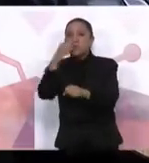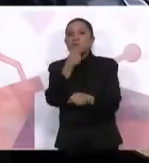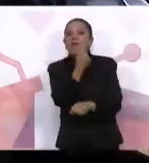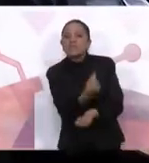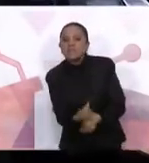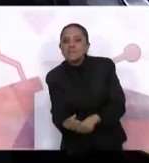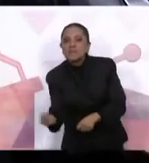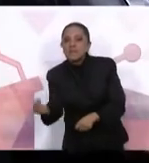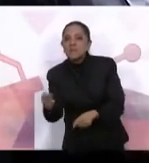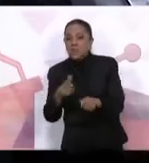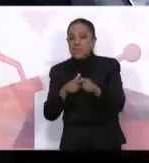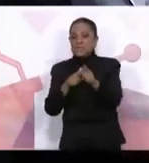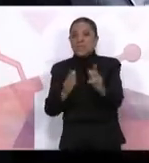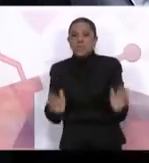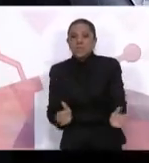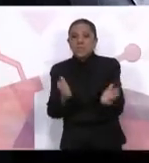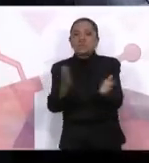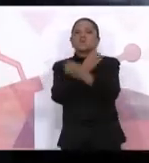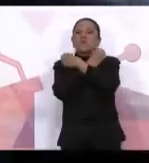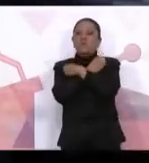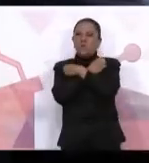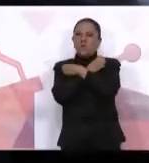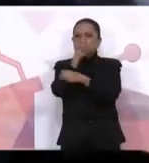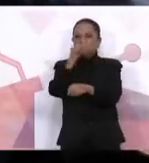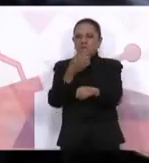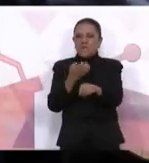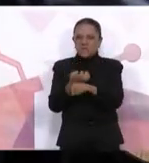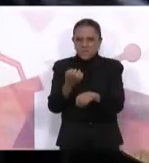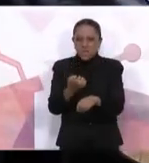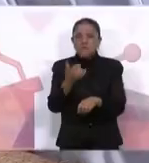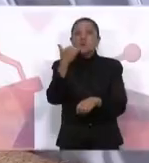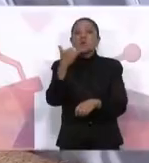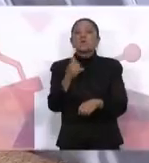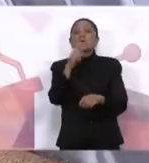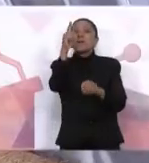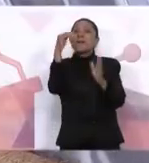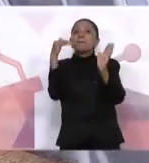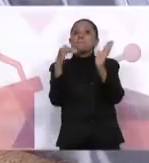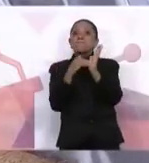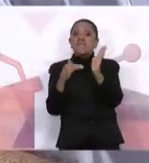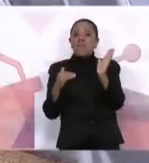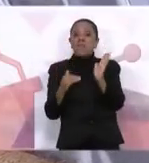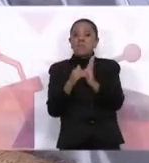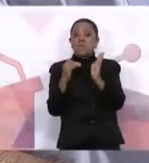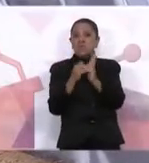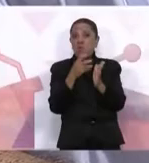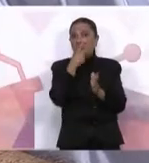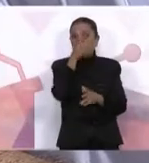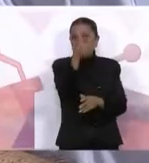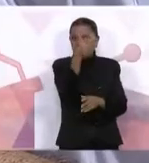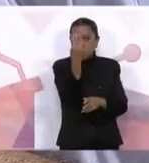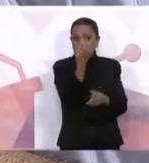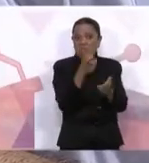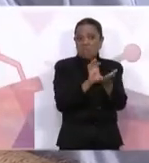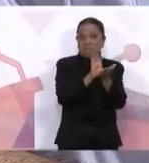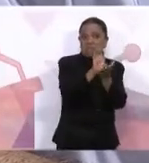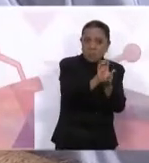impulsando la educación en el estado y de los mil millones que hizo usted debería tener asignados para que funcionara